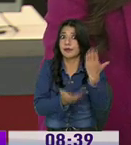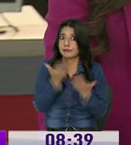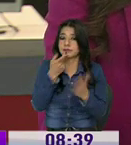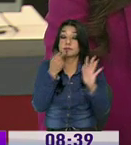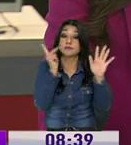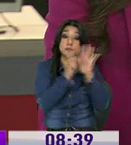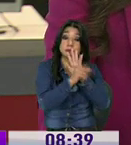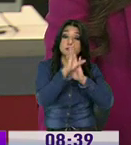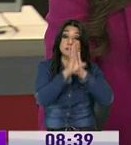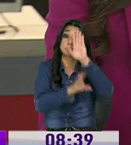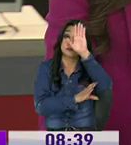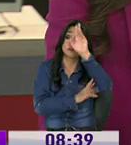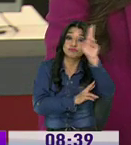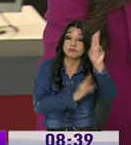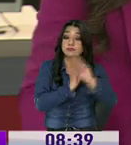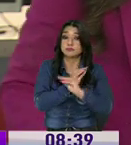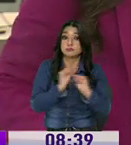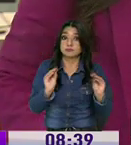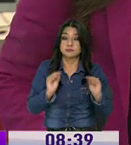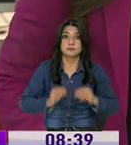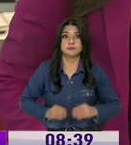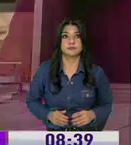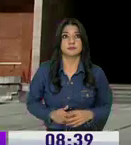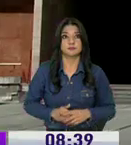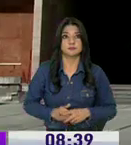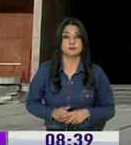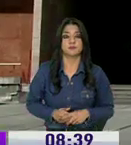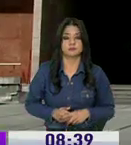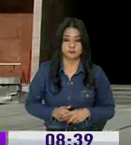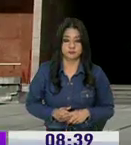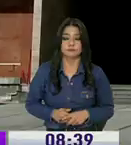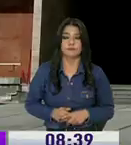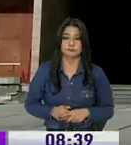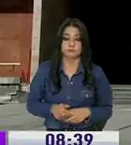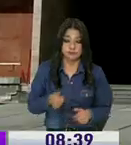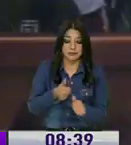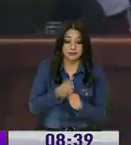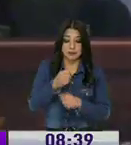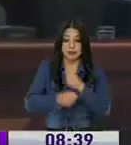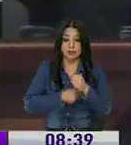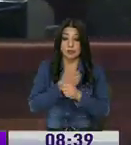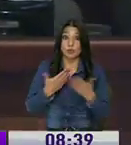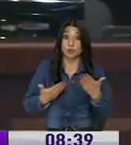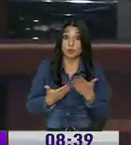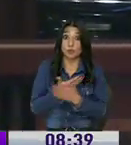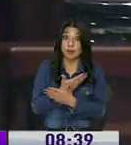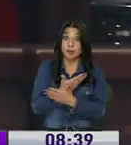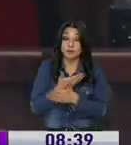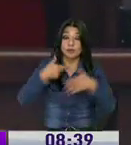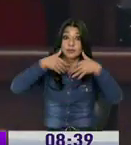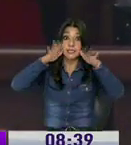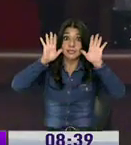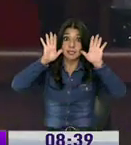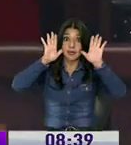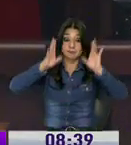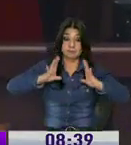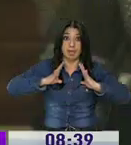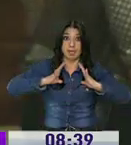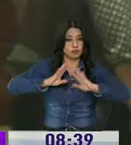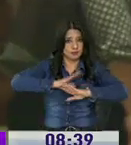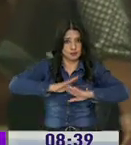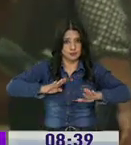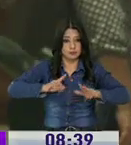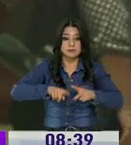de inconstitucionalidad. A vísperas del Año Nuevo, la Asamblea puso un alto a su descanso y se convocó